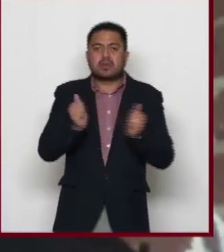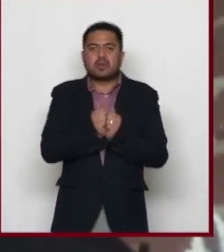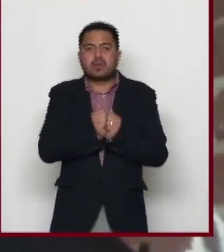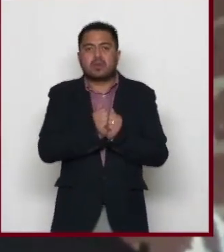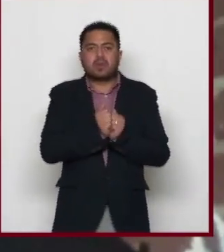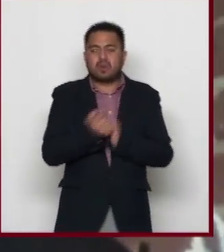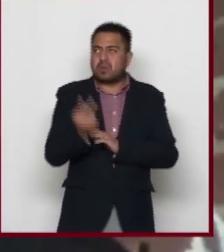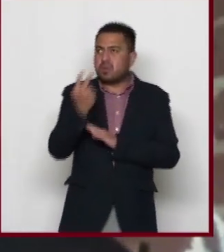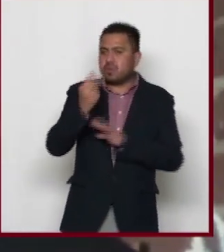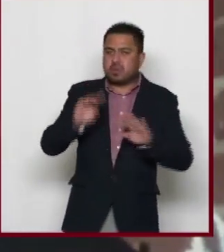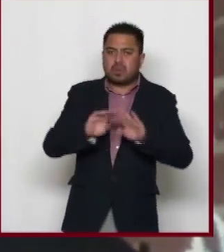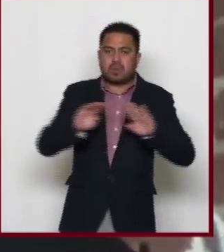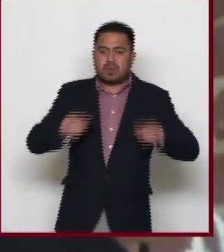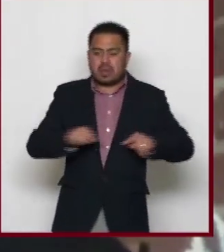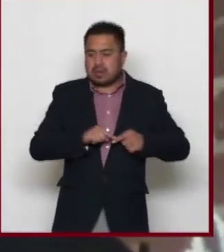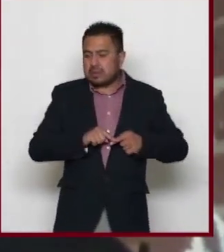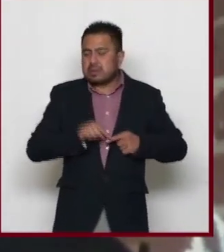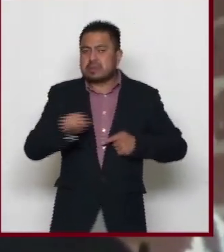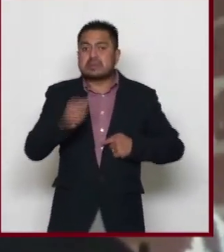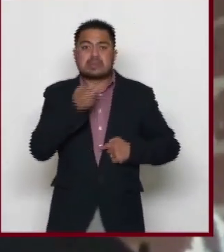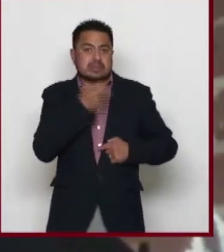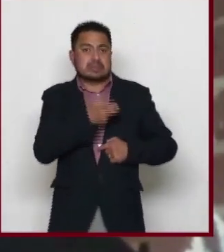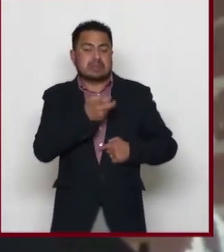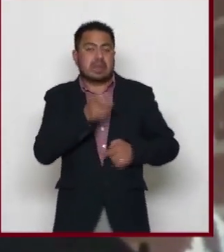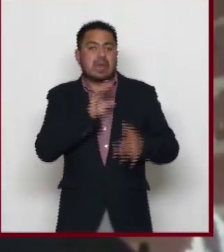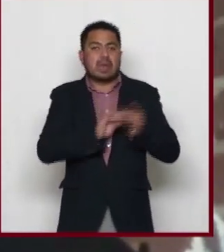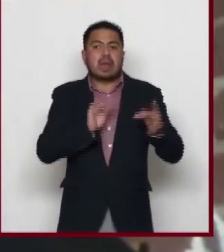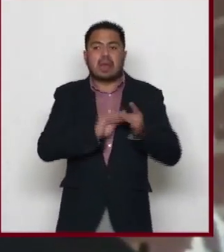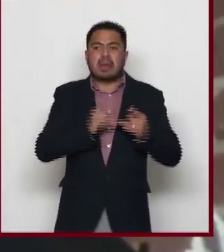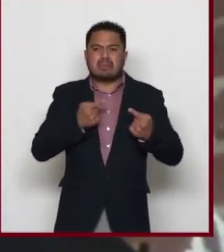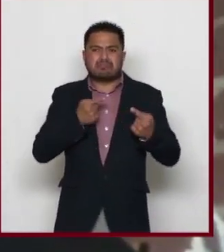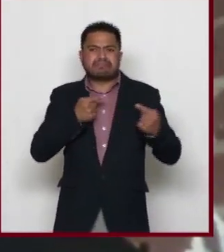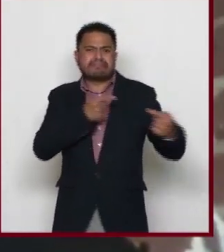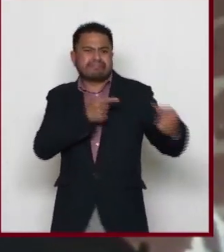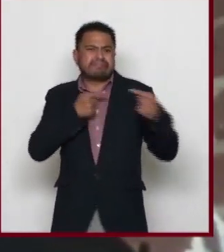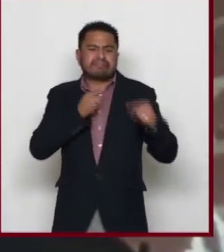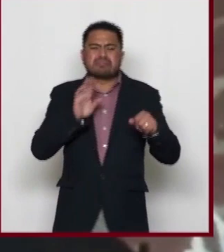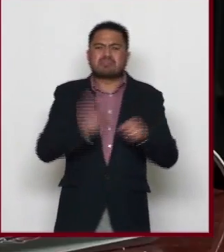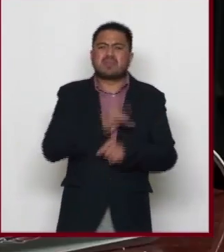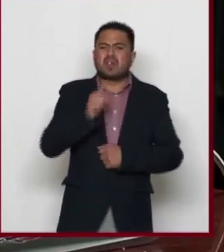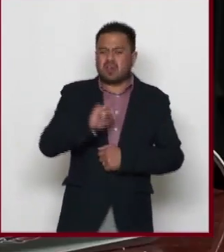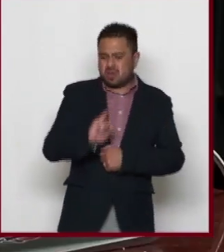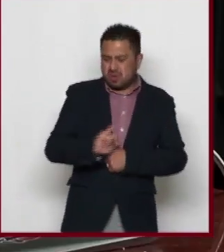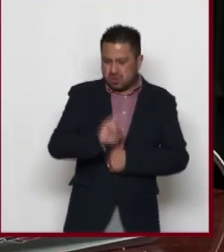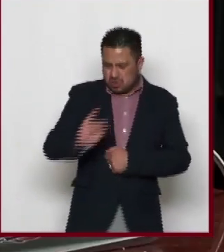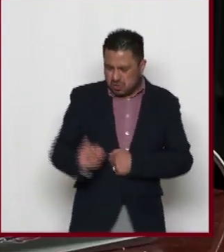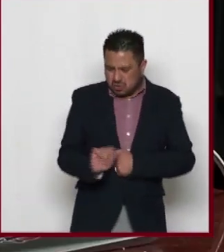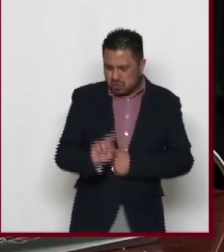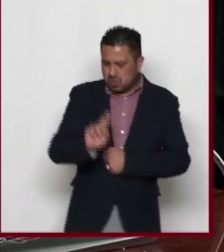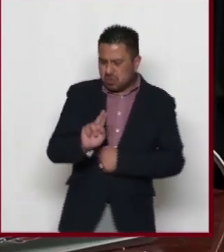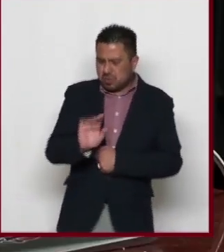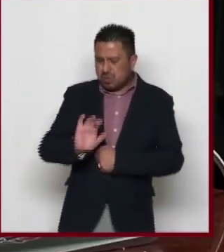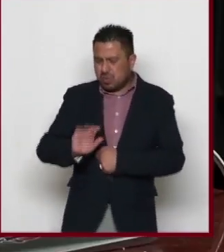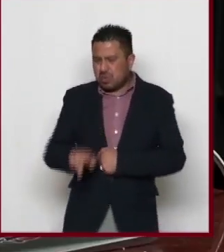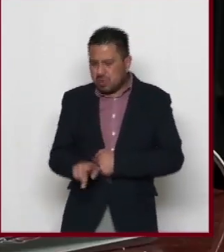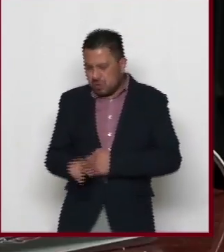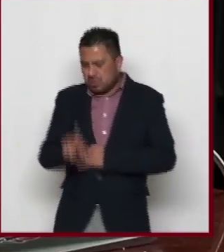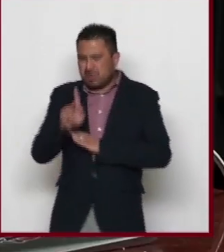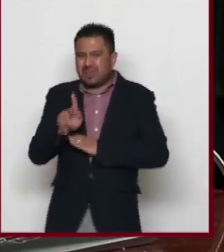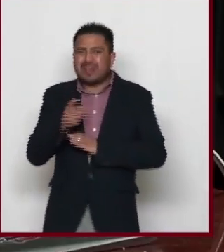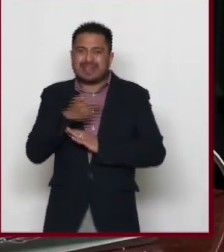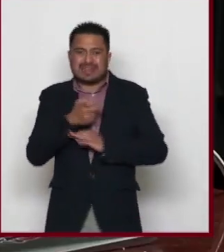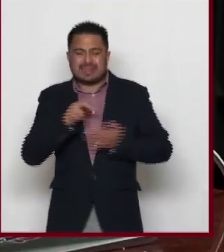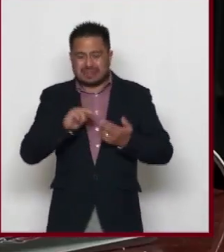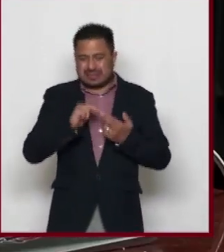cuenta de que esa fuerza disminuye con el cuadrado de la distancia. De eso, por cierto, hubo una gran pelea porque